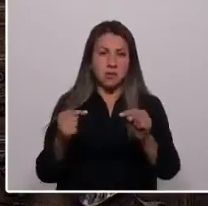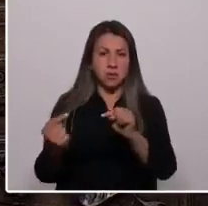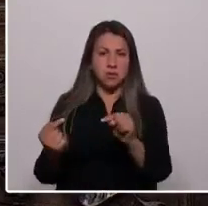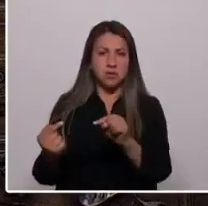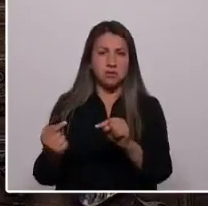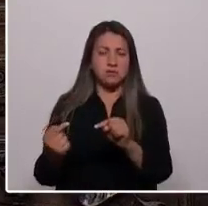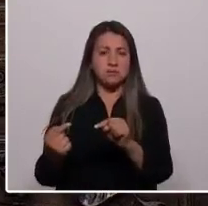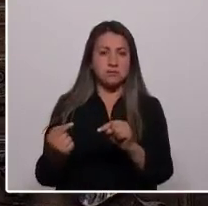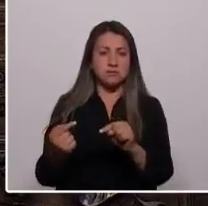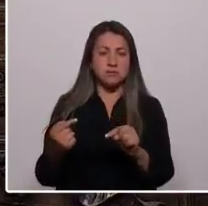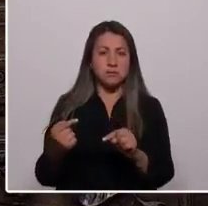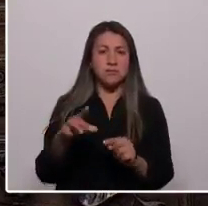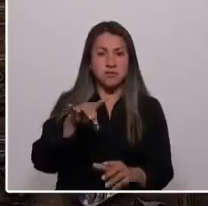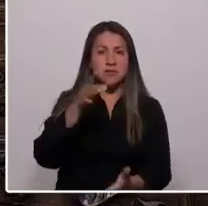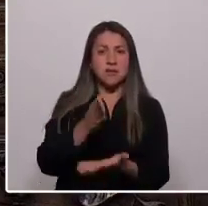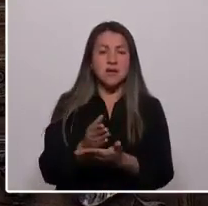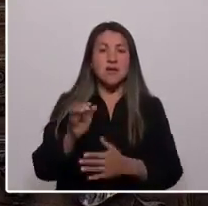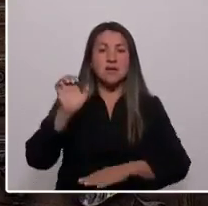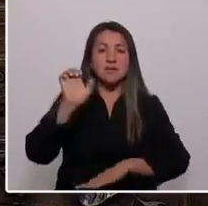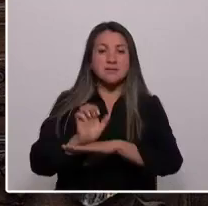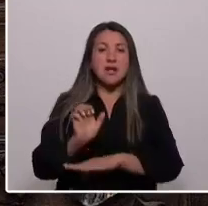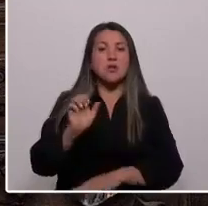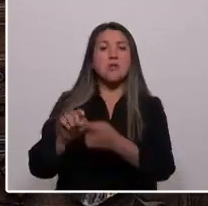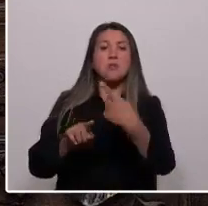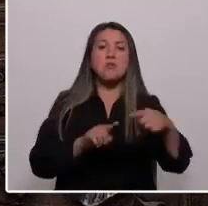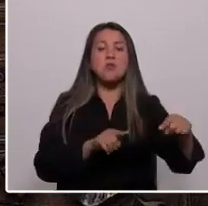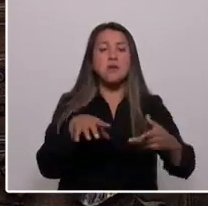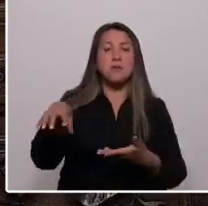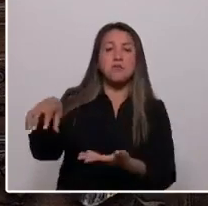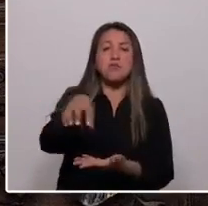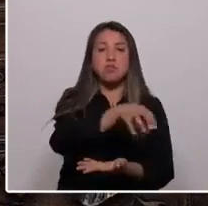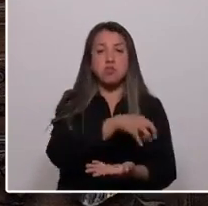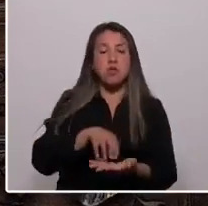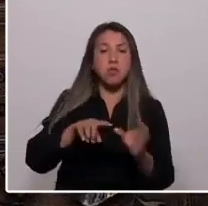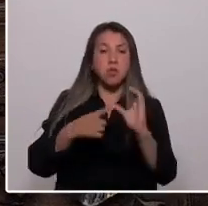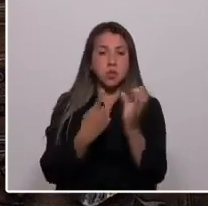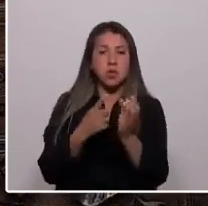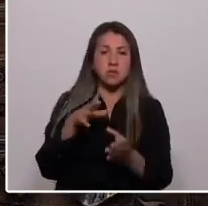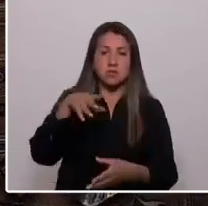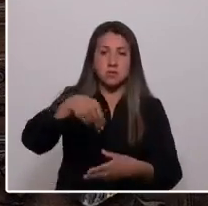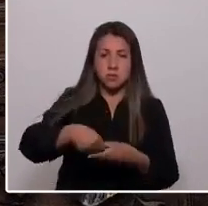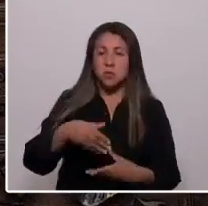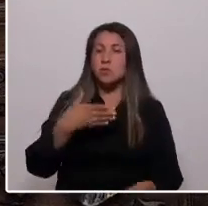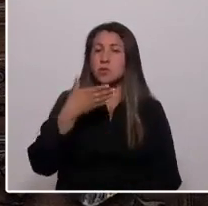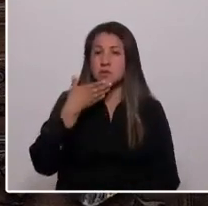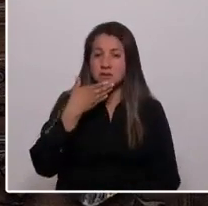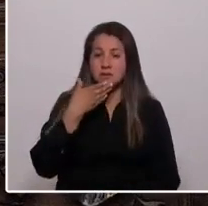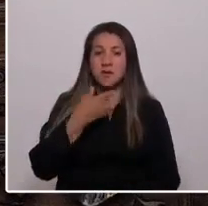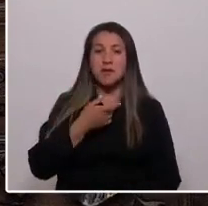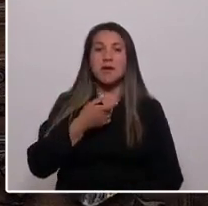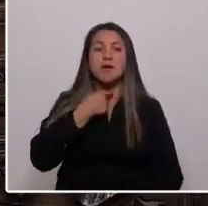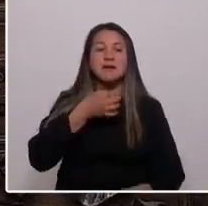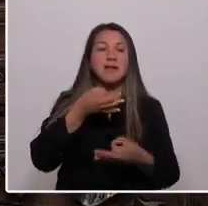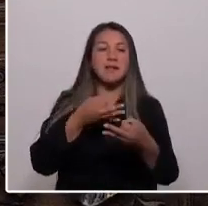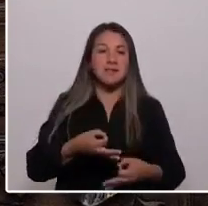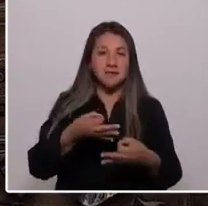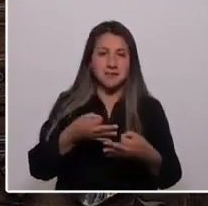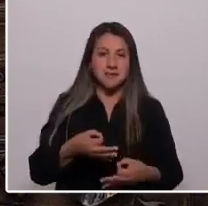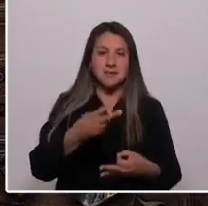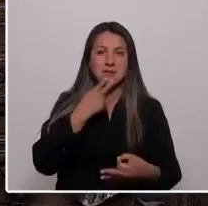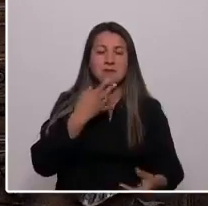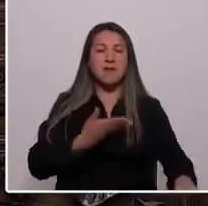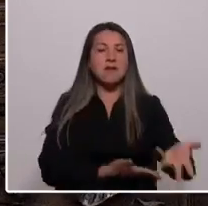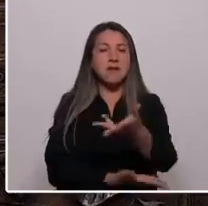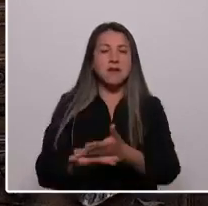la que se define un estado plurinacional que sea intercultural y que sea también que garanticen los derechos en la habitación